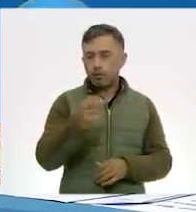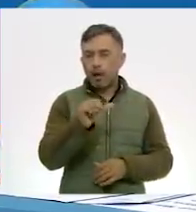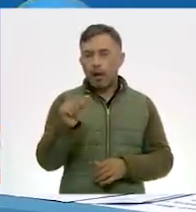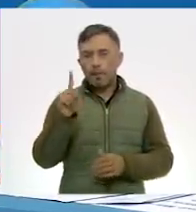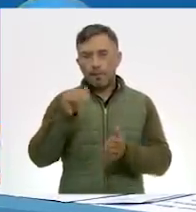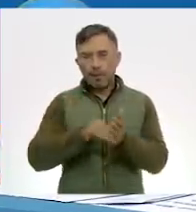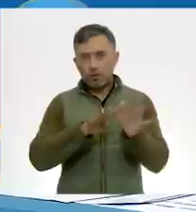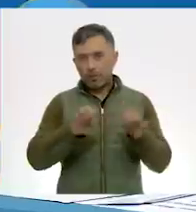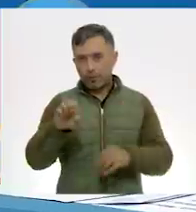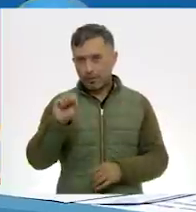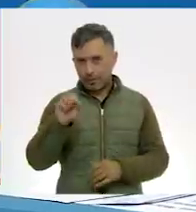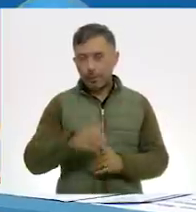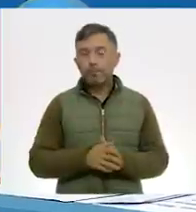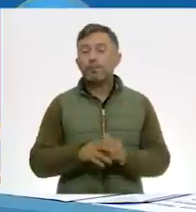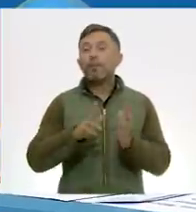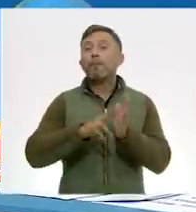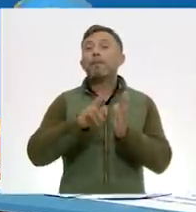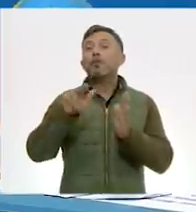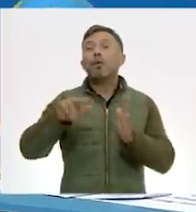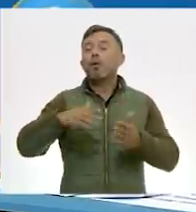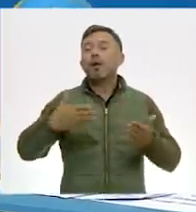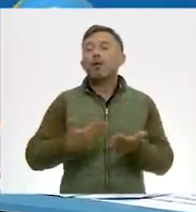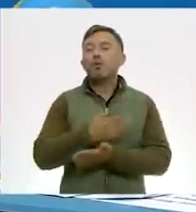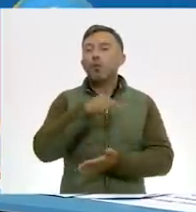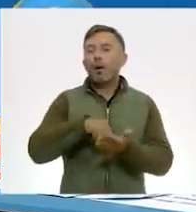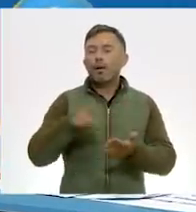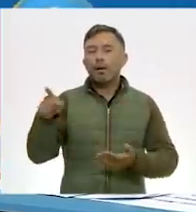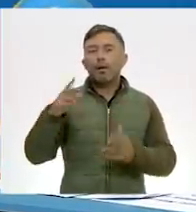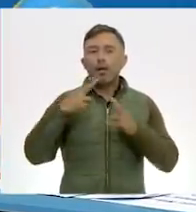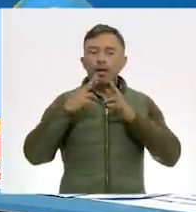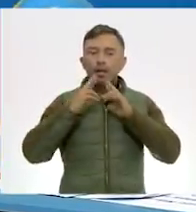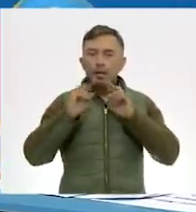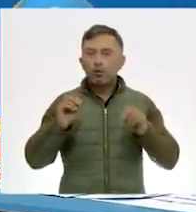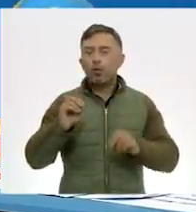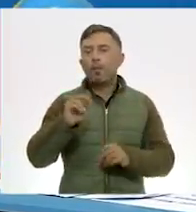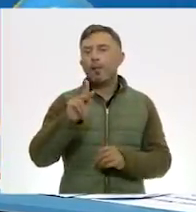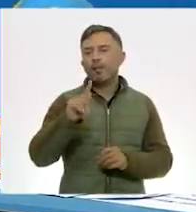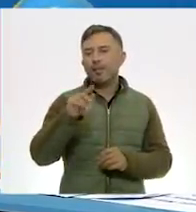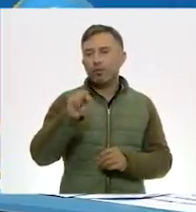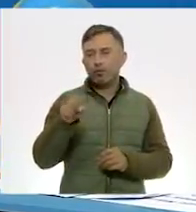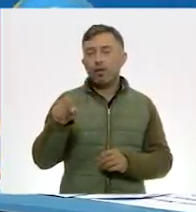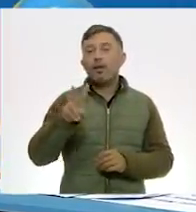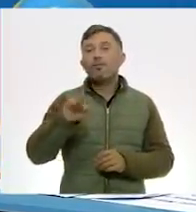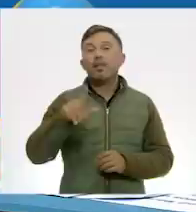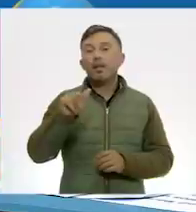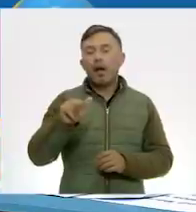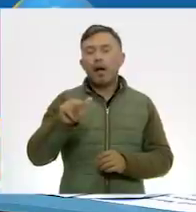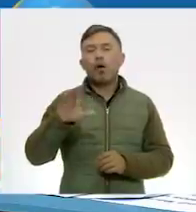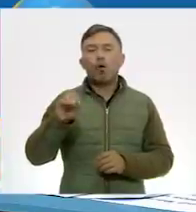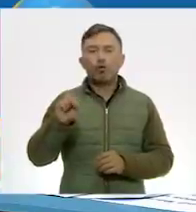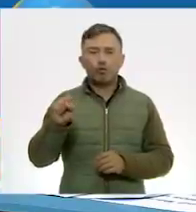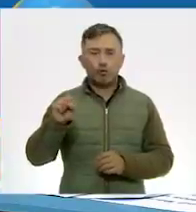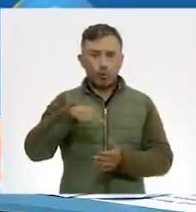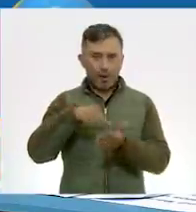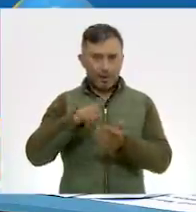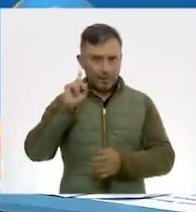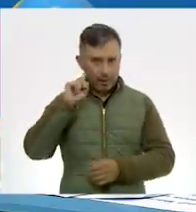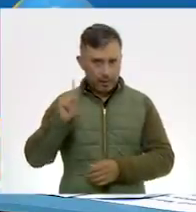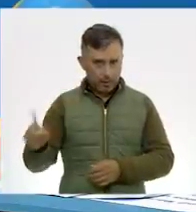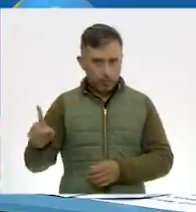1882-1960. Pintor nacido en el rancho de Patillos, Hacienda de Bañón, Villa de Cos, Zacatecas.